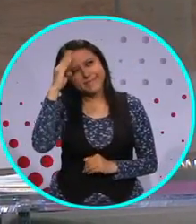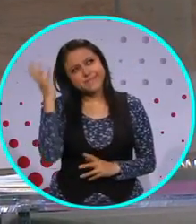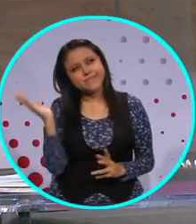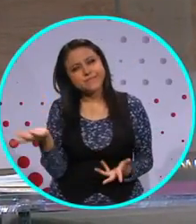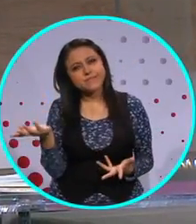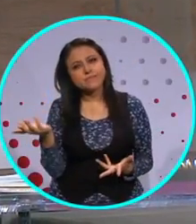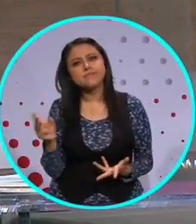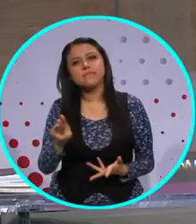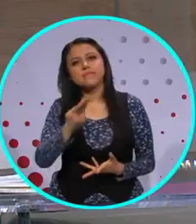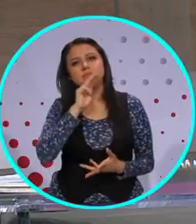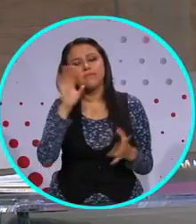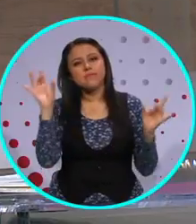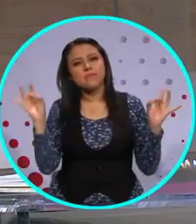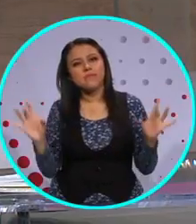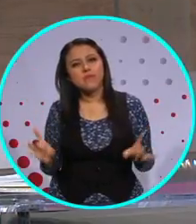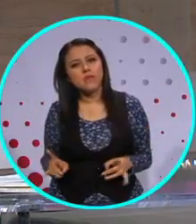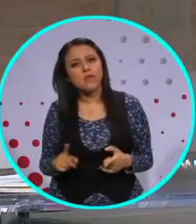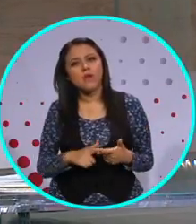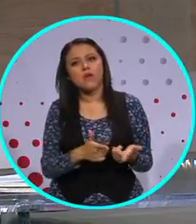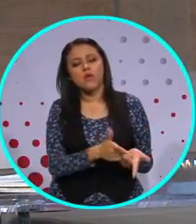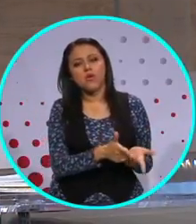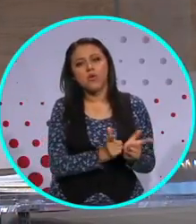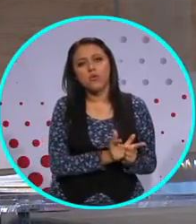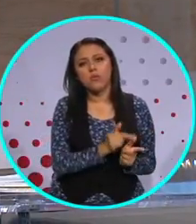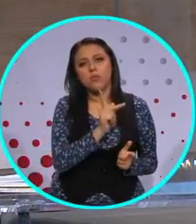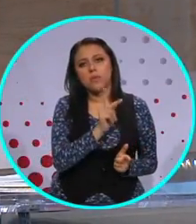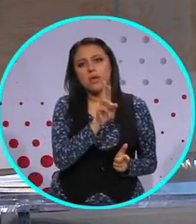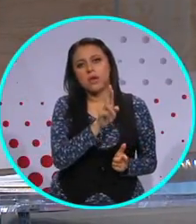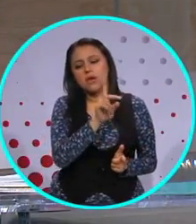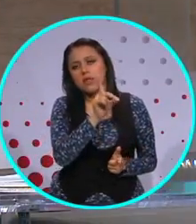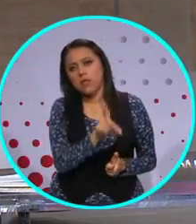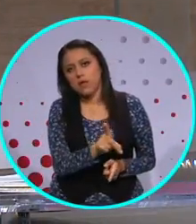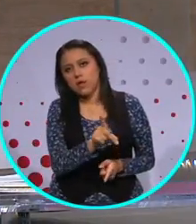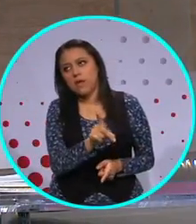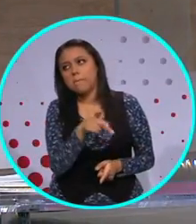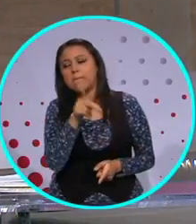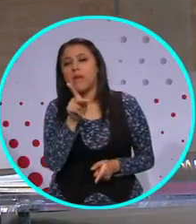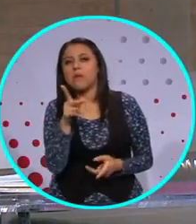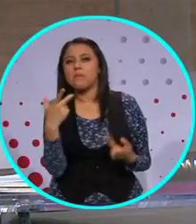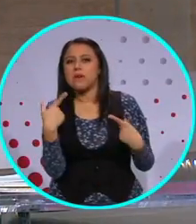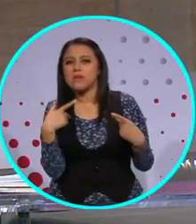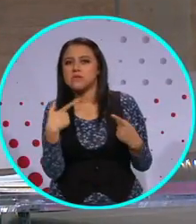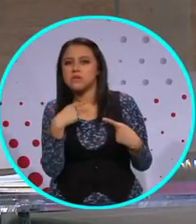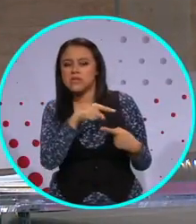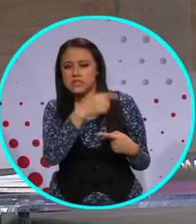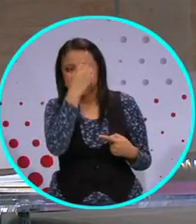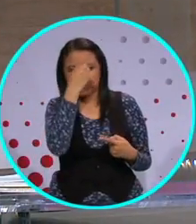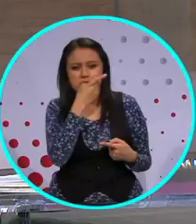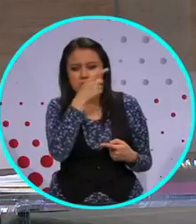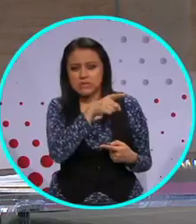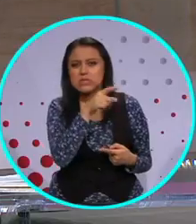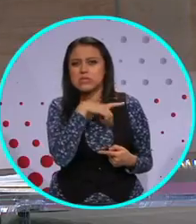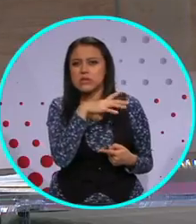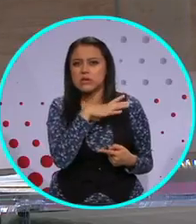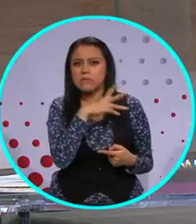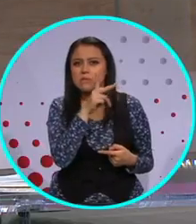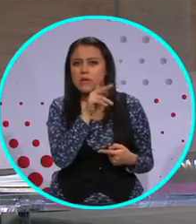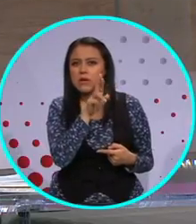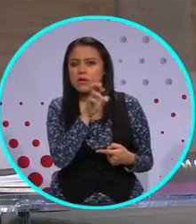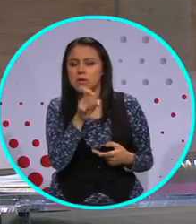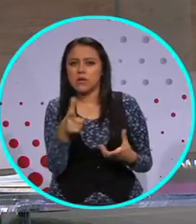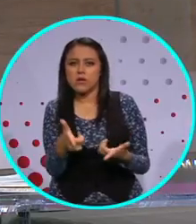miguel ángel mancera no es del pp pero la gente lo liga a él ha